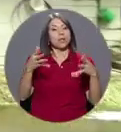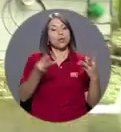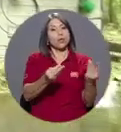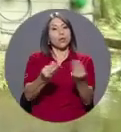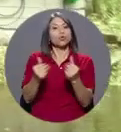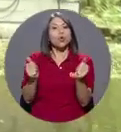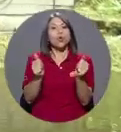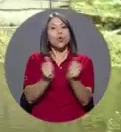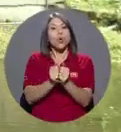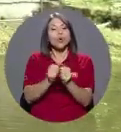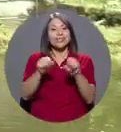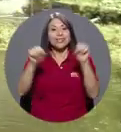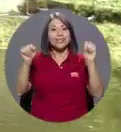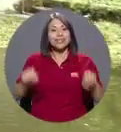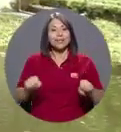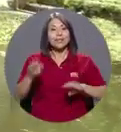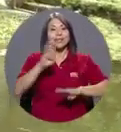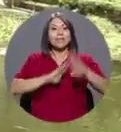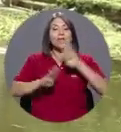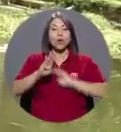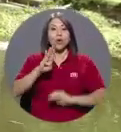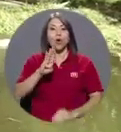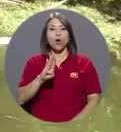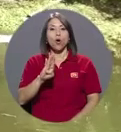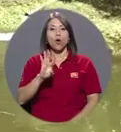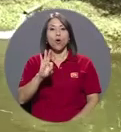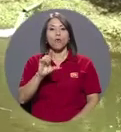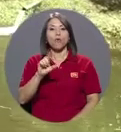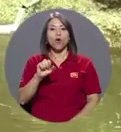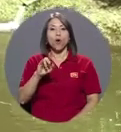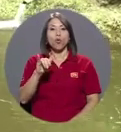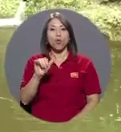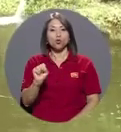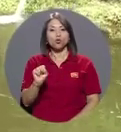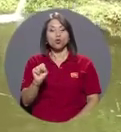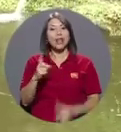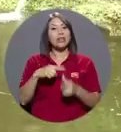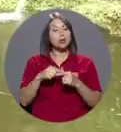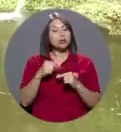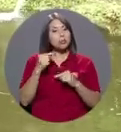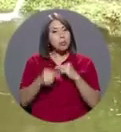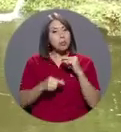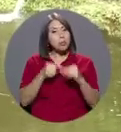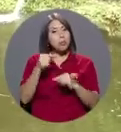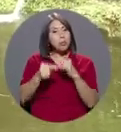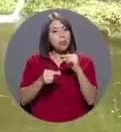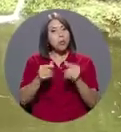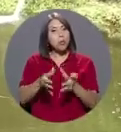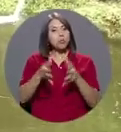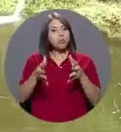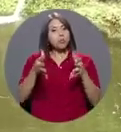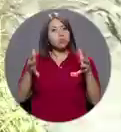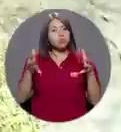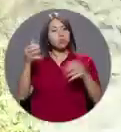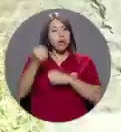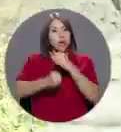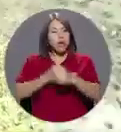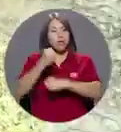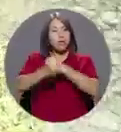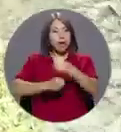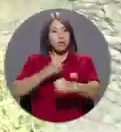especialmente con los sistemas de bioflóculos. Entonces, un incremento gradual año a